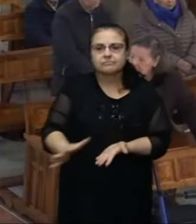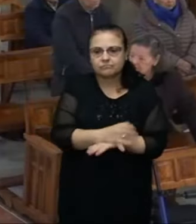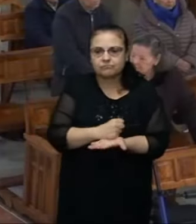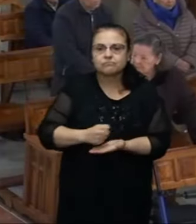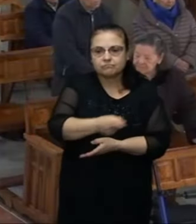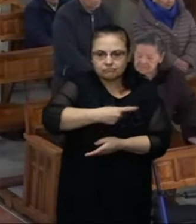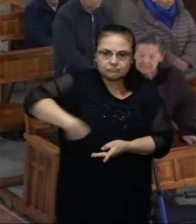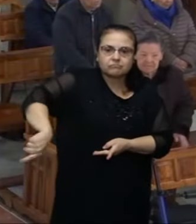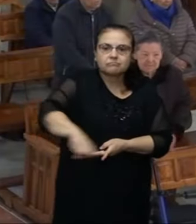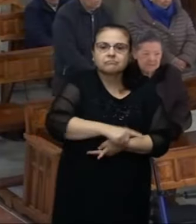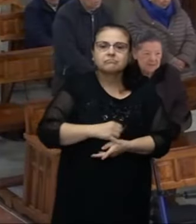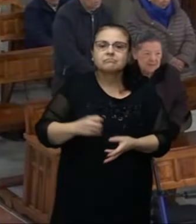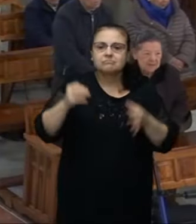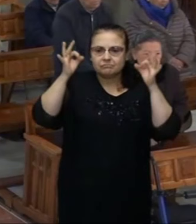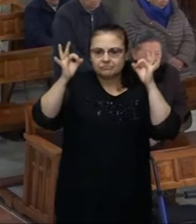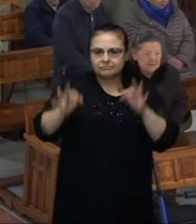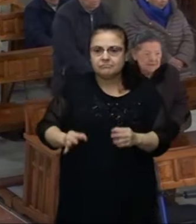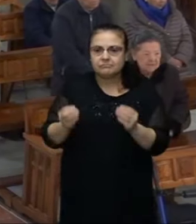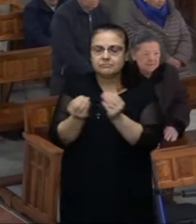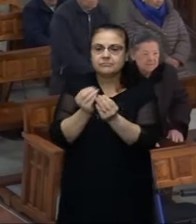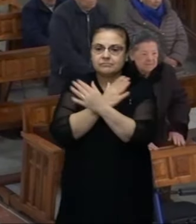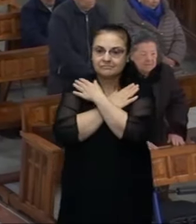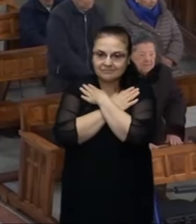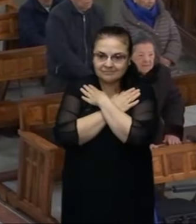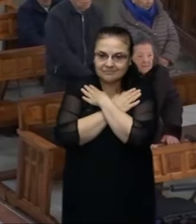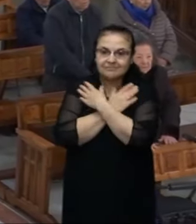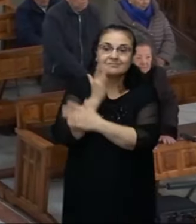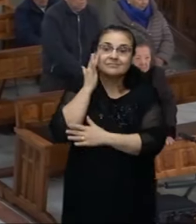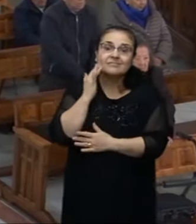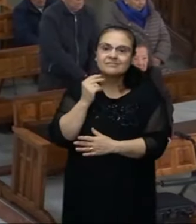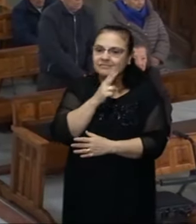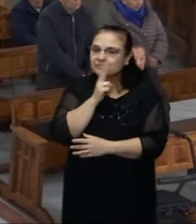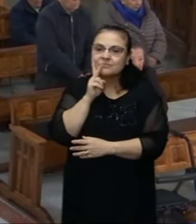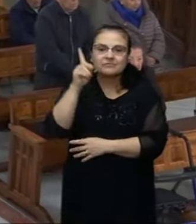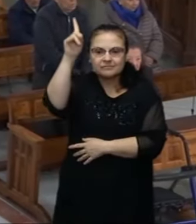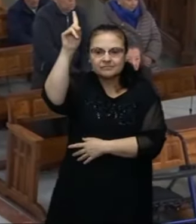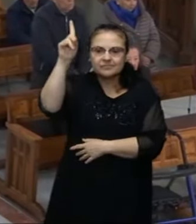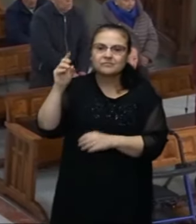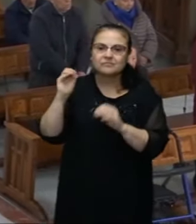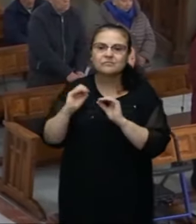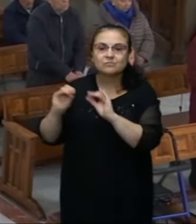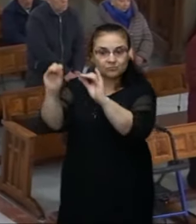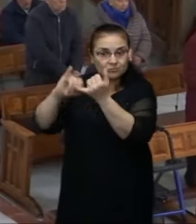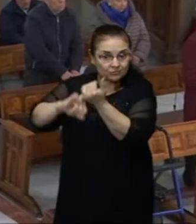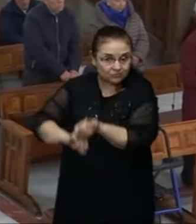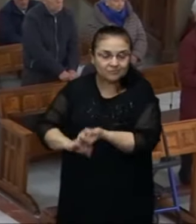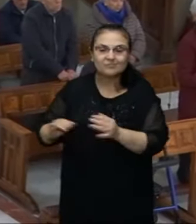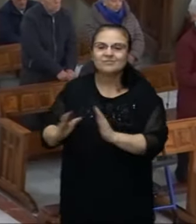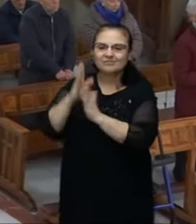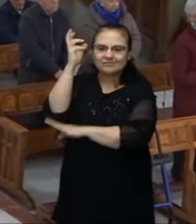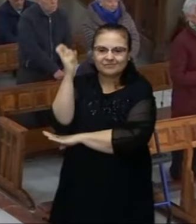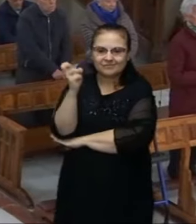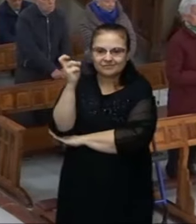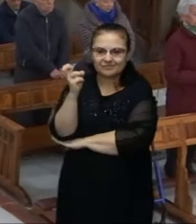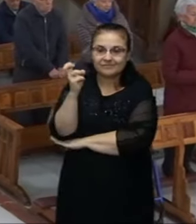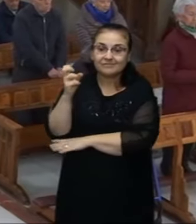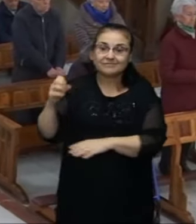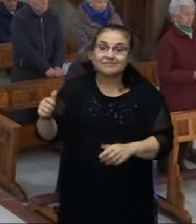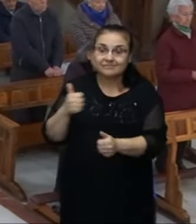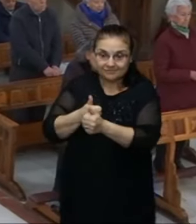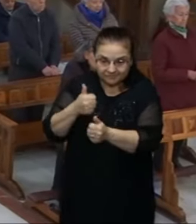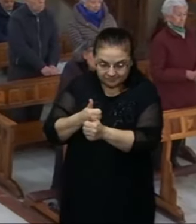de todos nosotros. Y así con María, la Virgen Madre de Dios, su esposo San José,